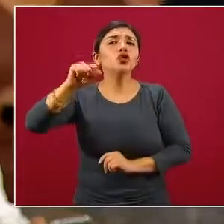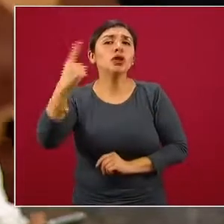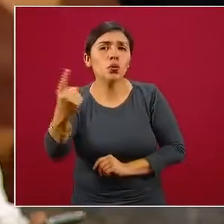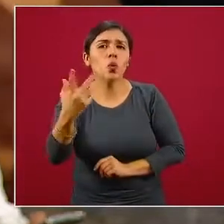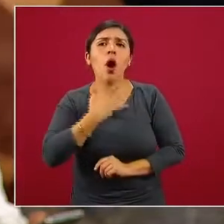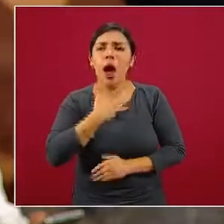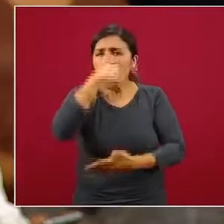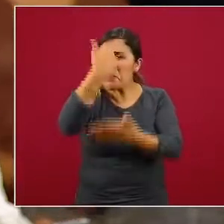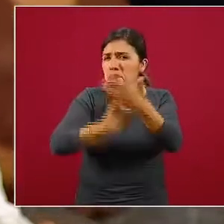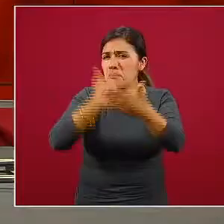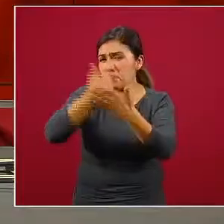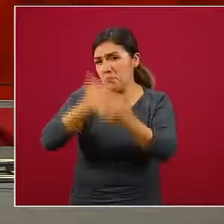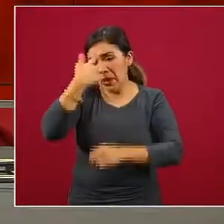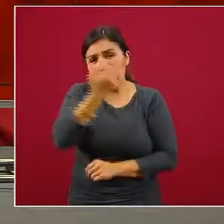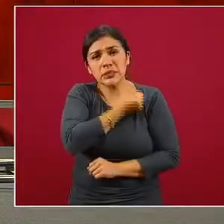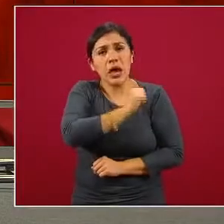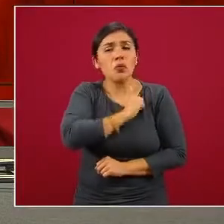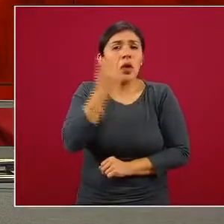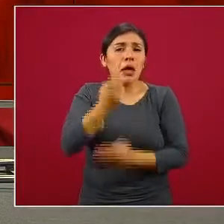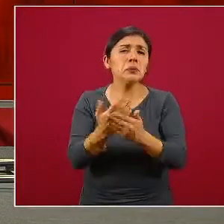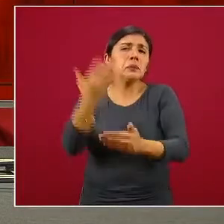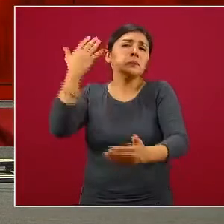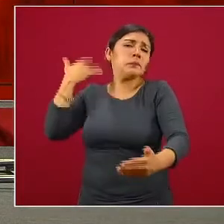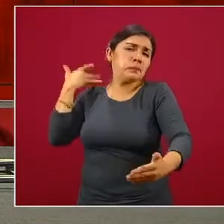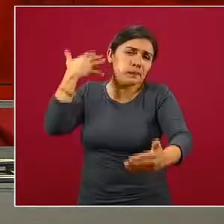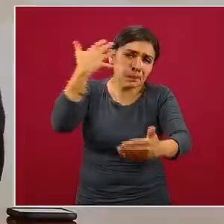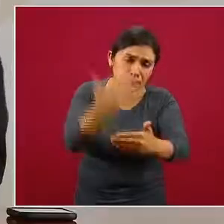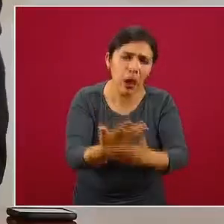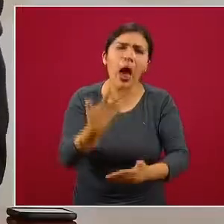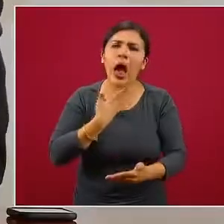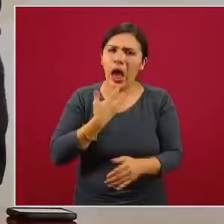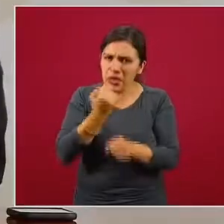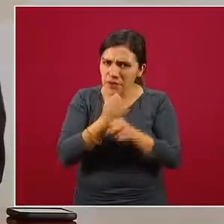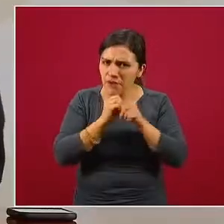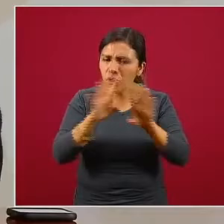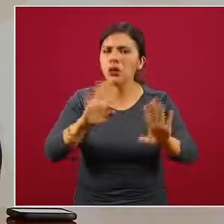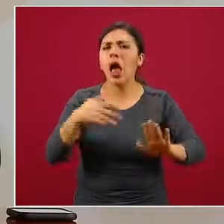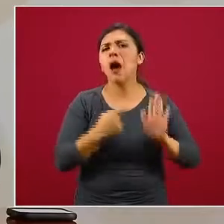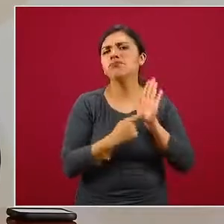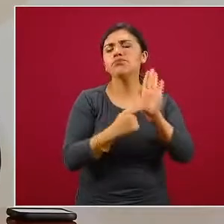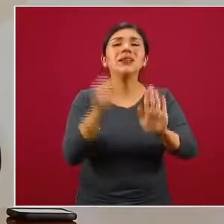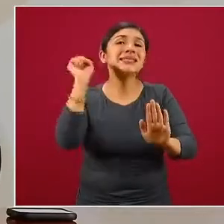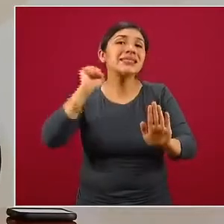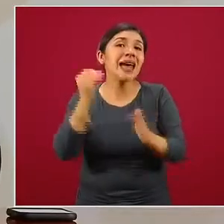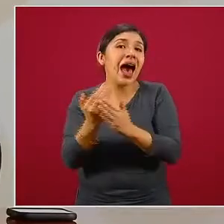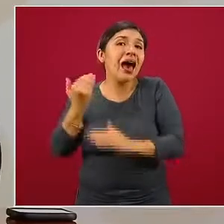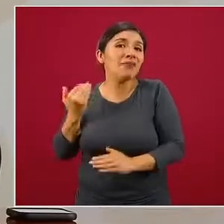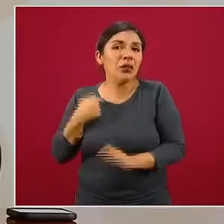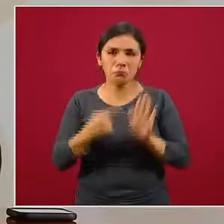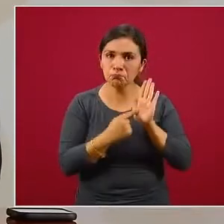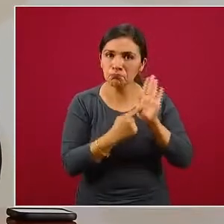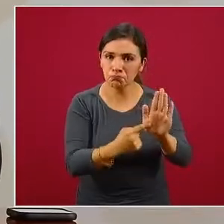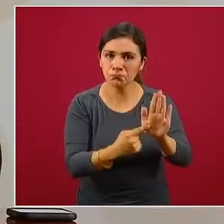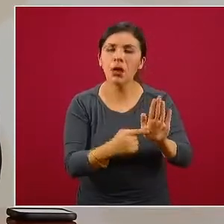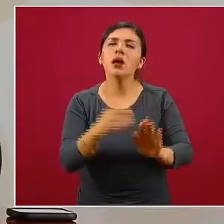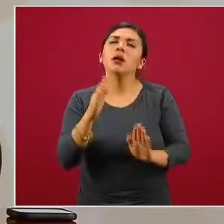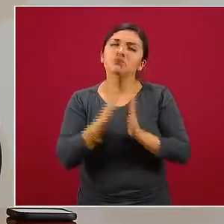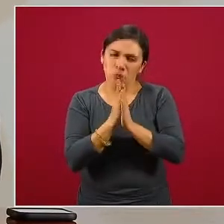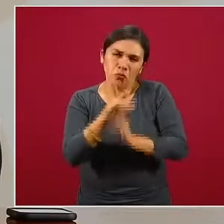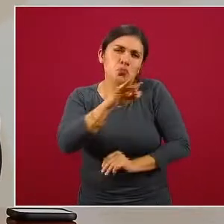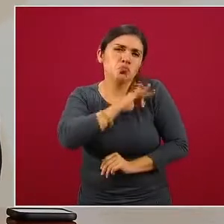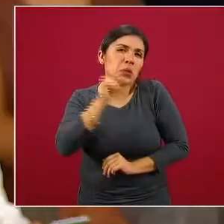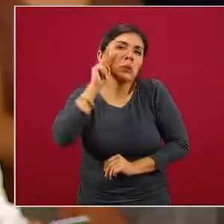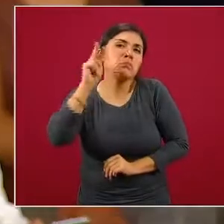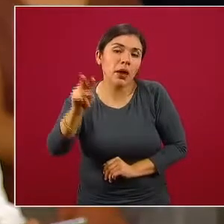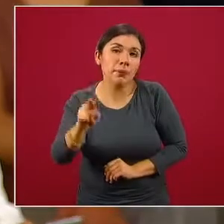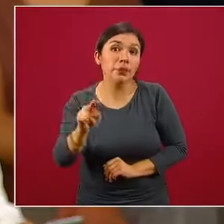hacen estadísticas de salud desde entonces. Sí. Desde luego tenemos esa información, la acabamos de presentar el sábado pasado y les sugiero si es...